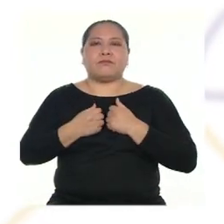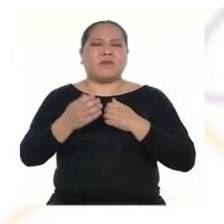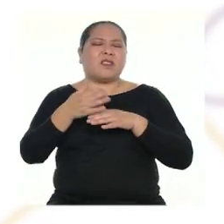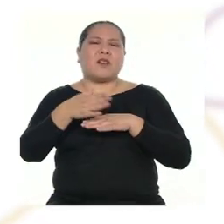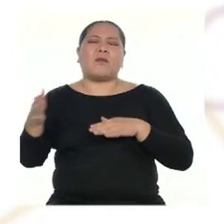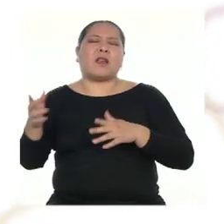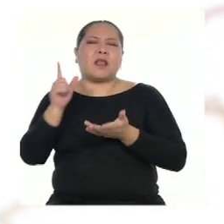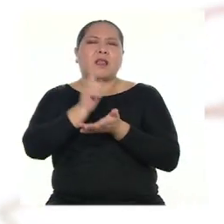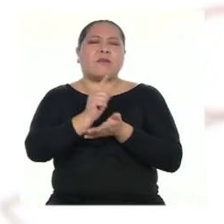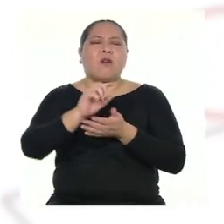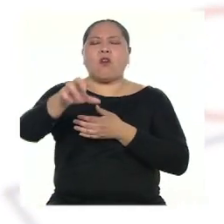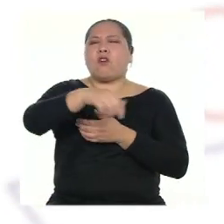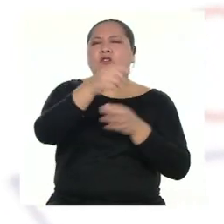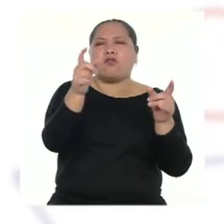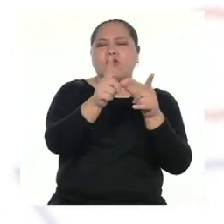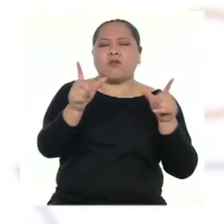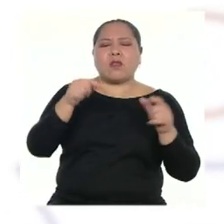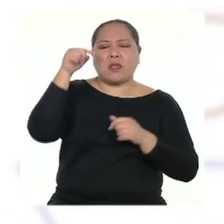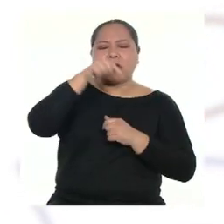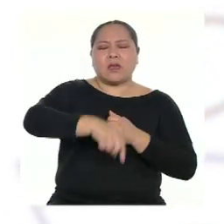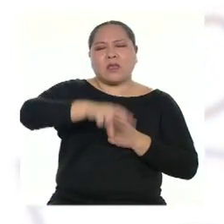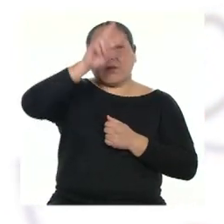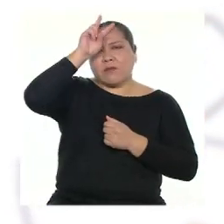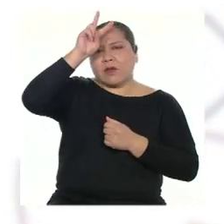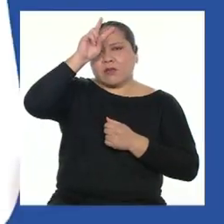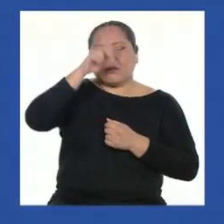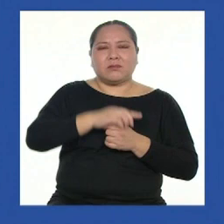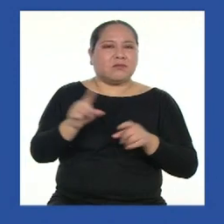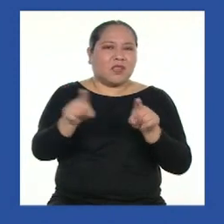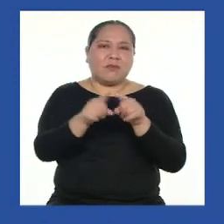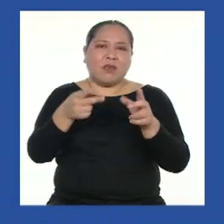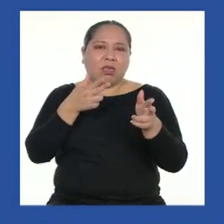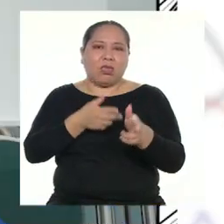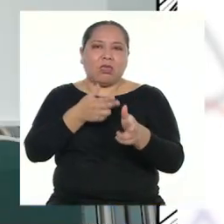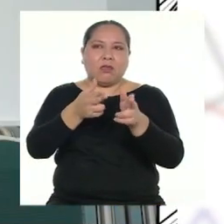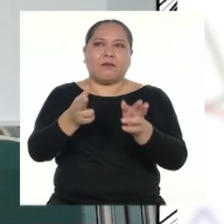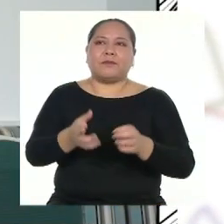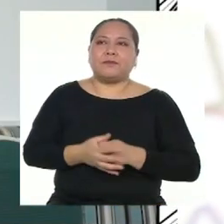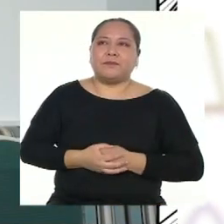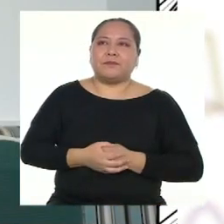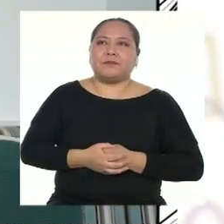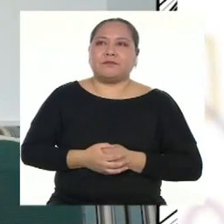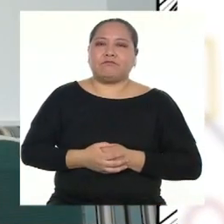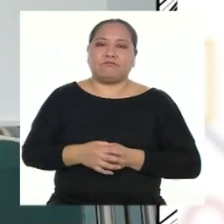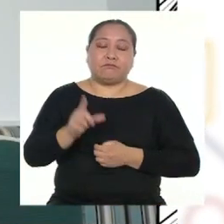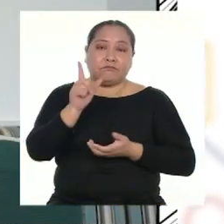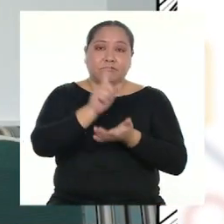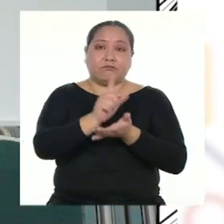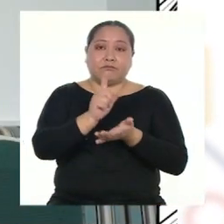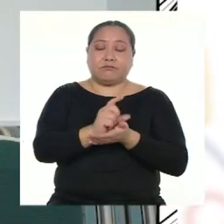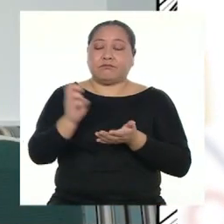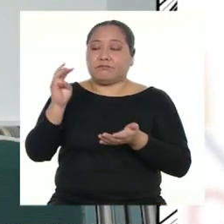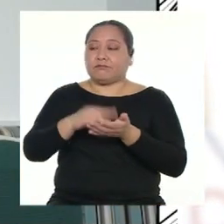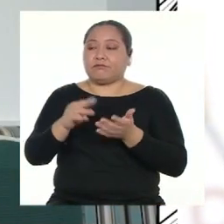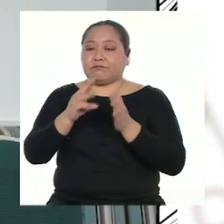¿qué otras ciudades dentro del Perú sufren de congestión vehicular? Aparte de Lima, las principales ciudades de nuestro país